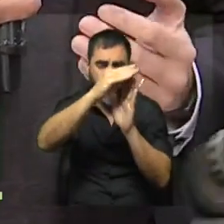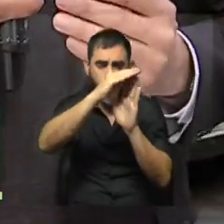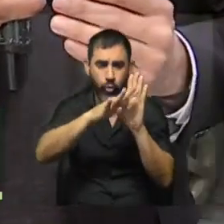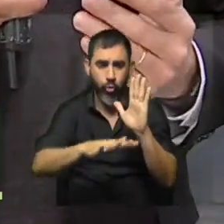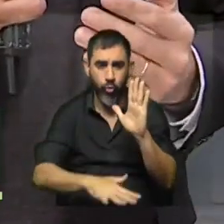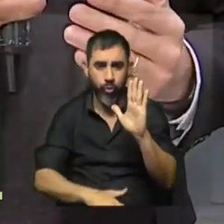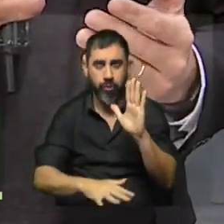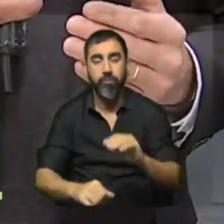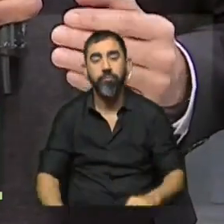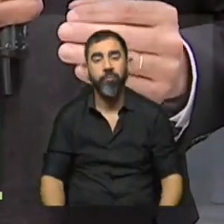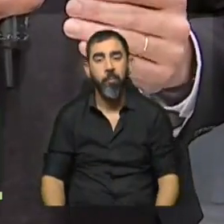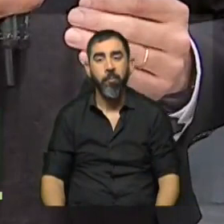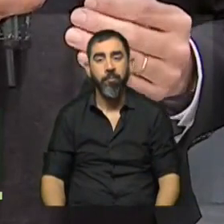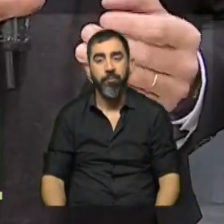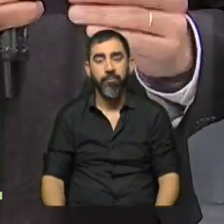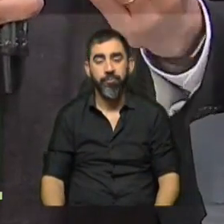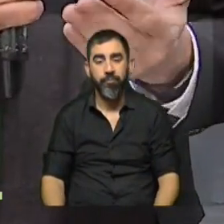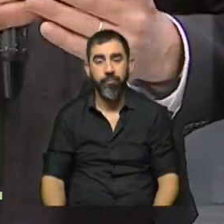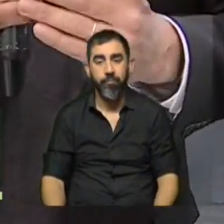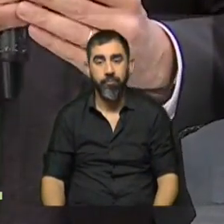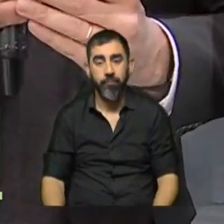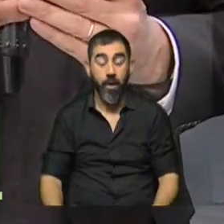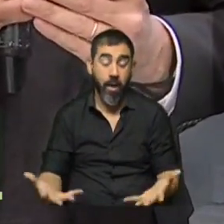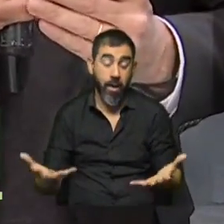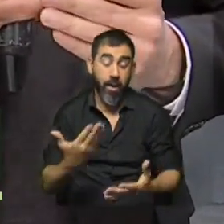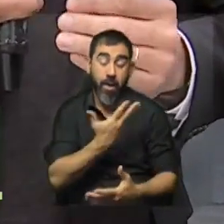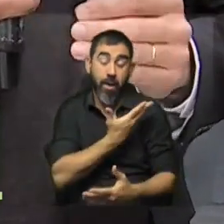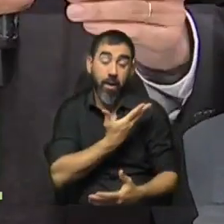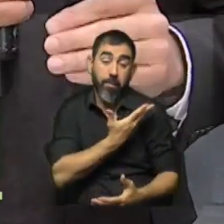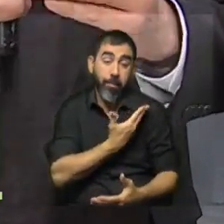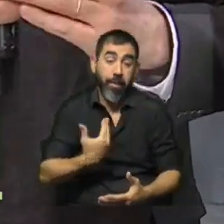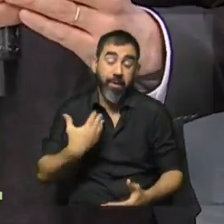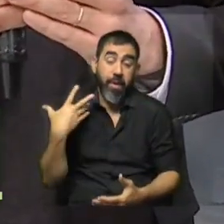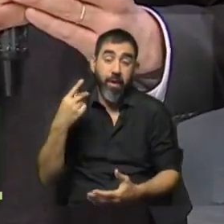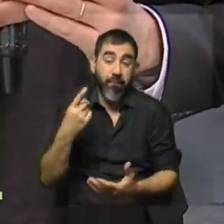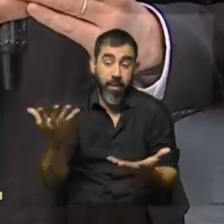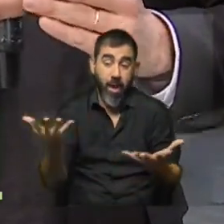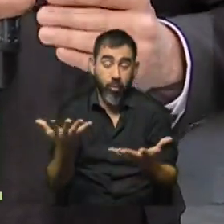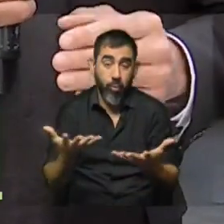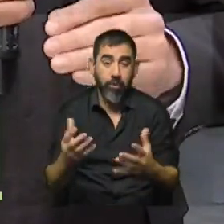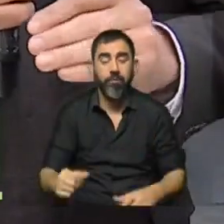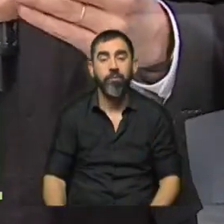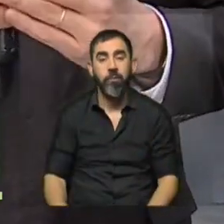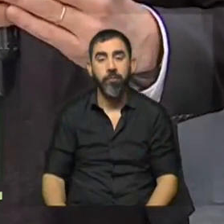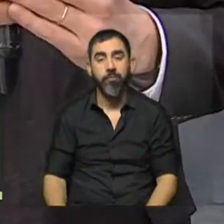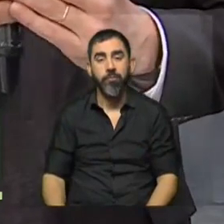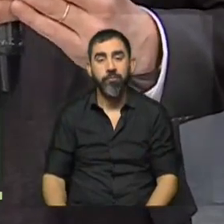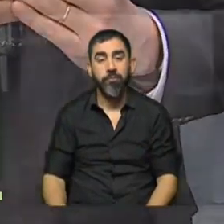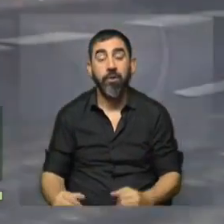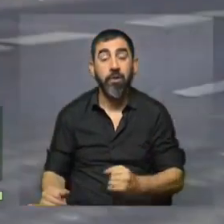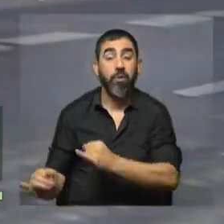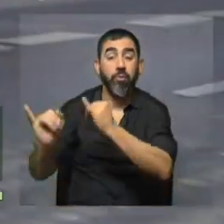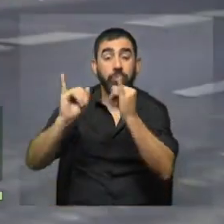ex jefe de la seguridad presidencial, del actual jefe de la seguridad presidencial por diversos delitos. Así que en la jornada de